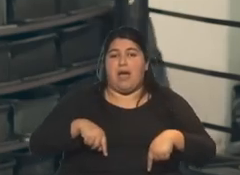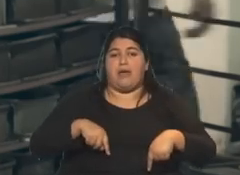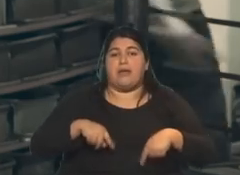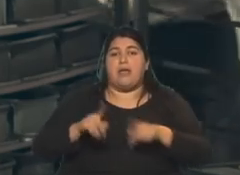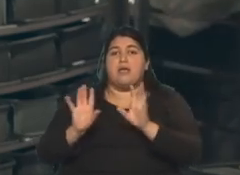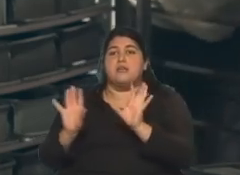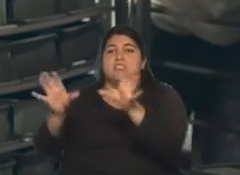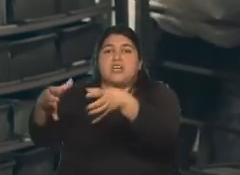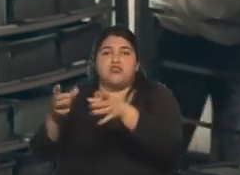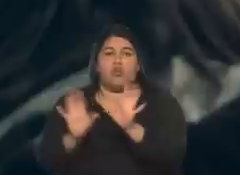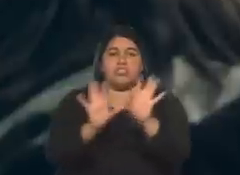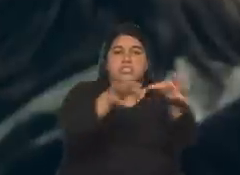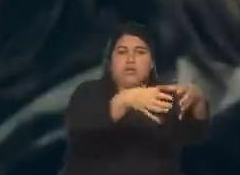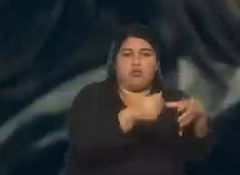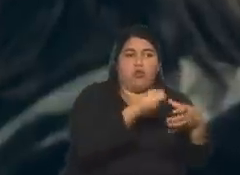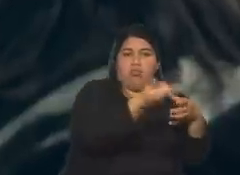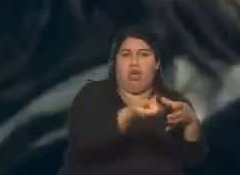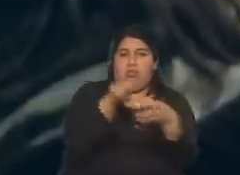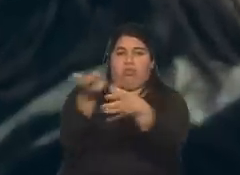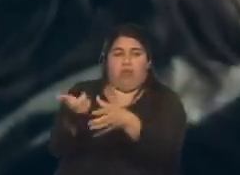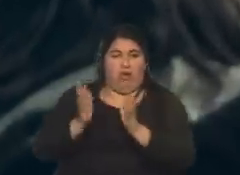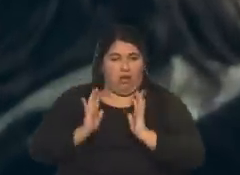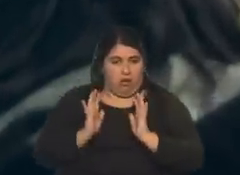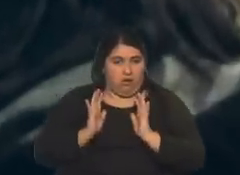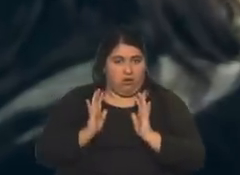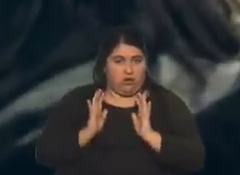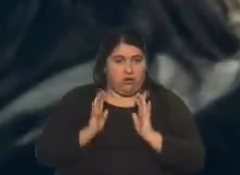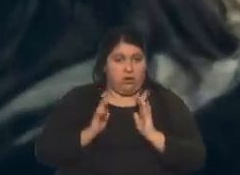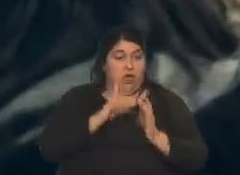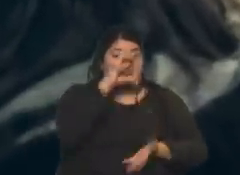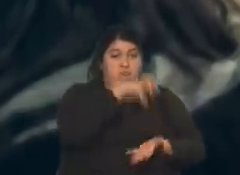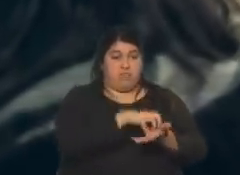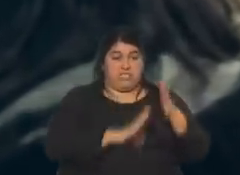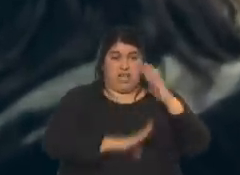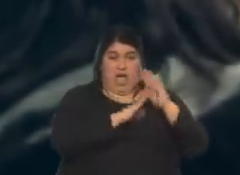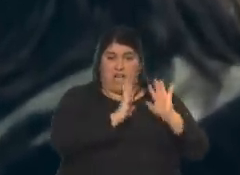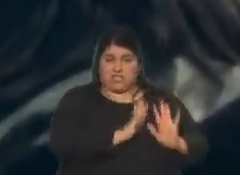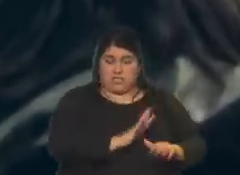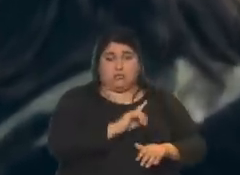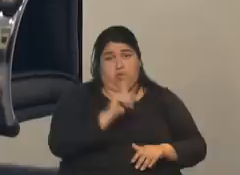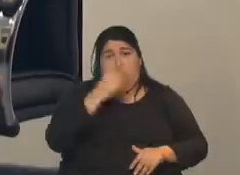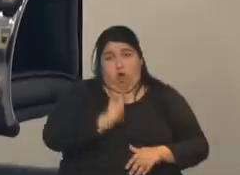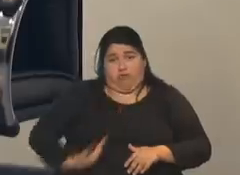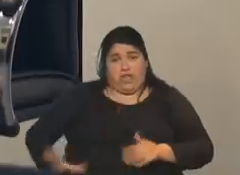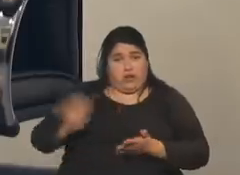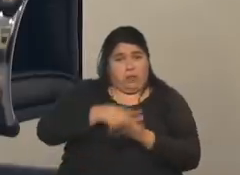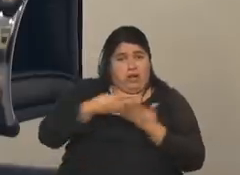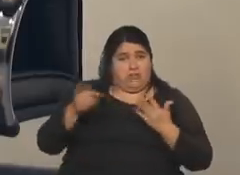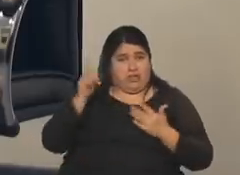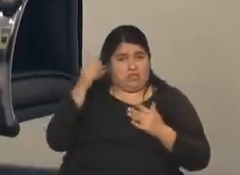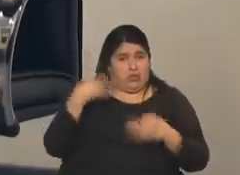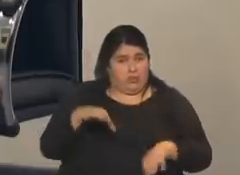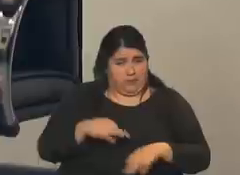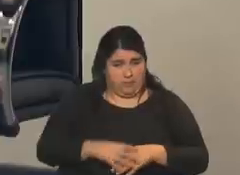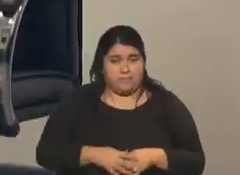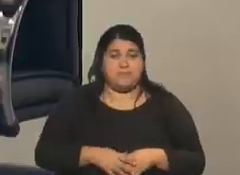sector vulnerable que realmente lo necesita, difícilmente salga de un empresario, tiene que venir de parte del gobierno. ¿Sí? Los mayoristas son ávidos